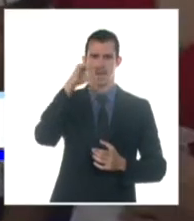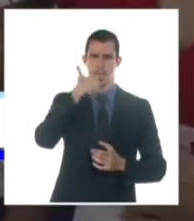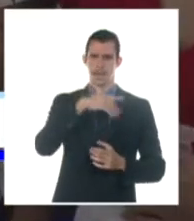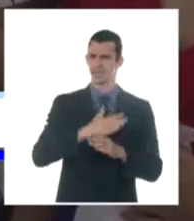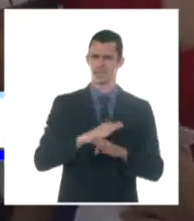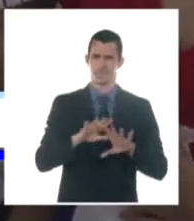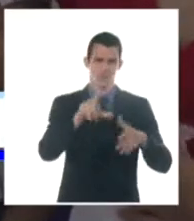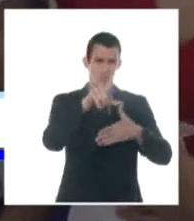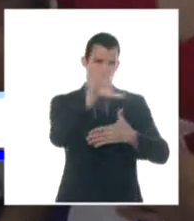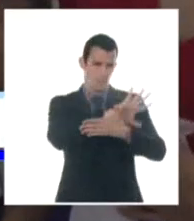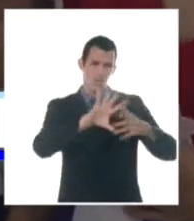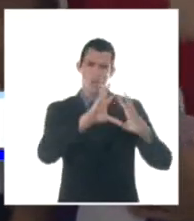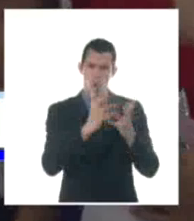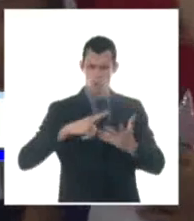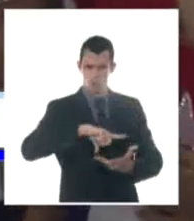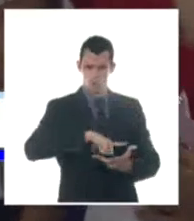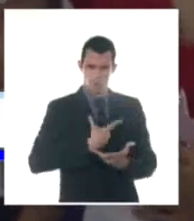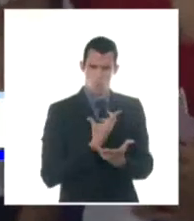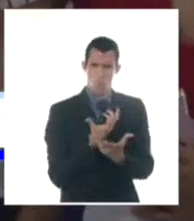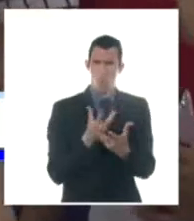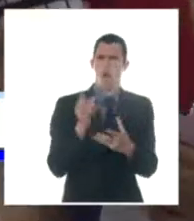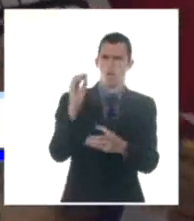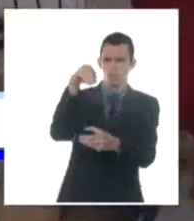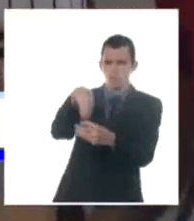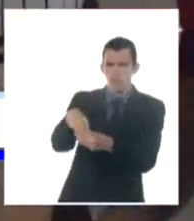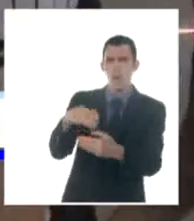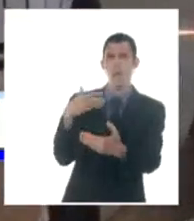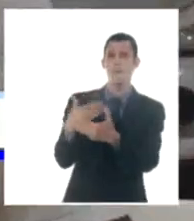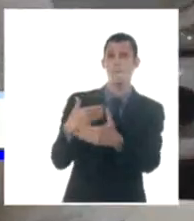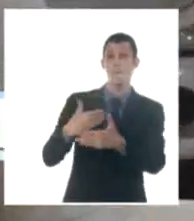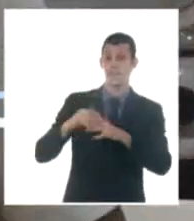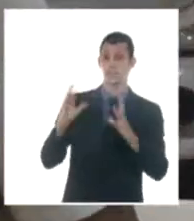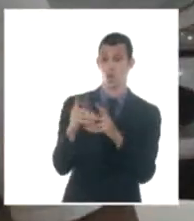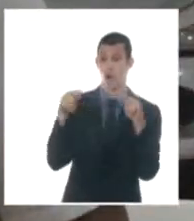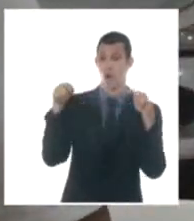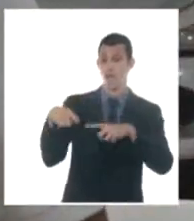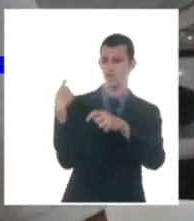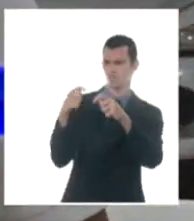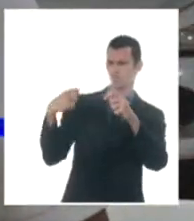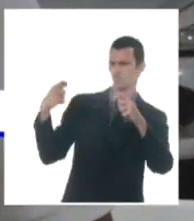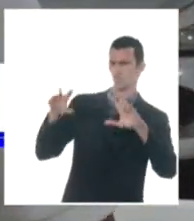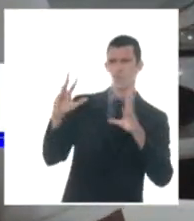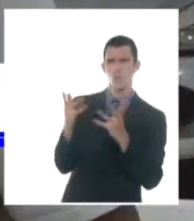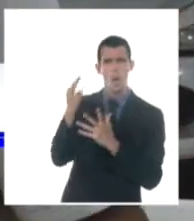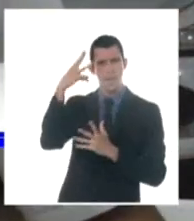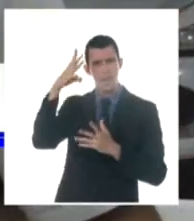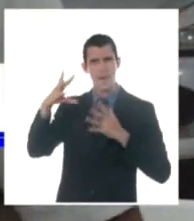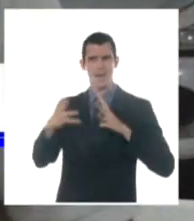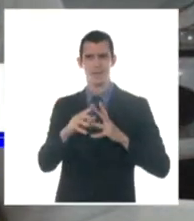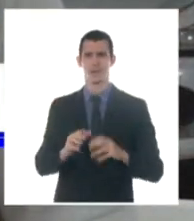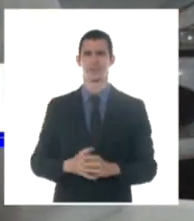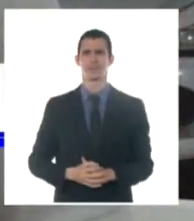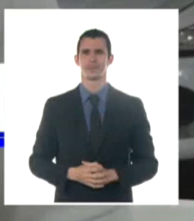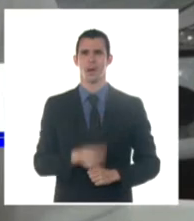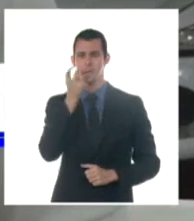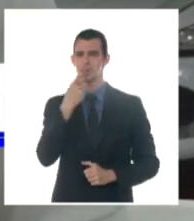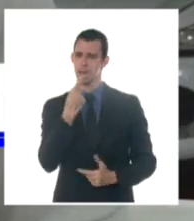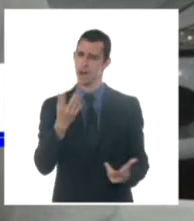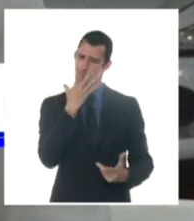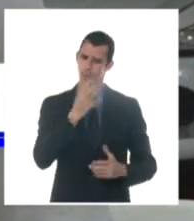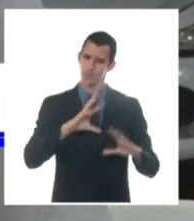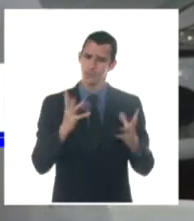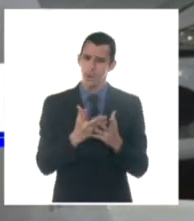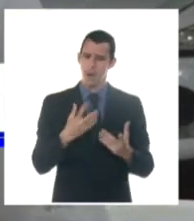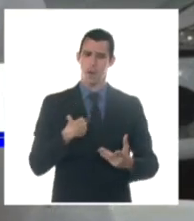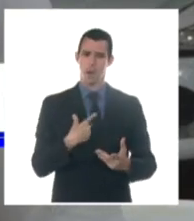los días a los hogares de Coatzacoalcos. Me encanta la forma como está diseñado y, por supuesto, las imágenes de los